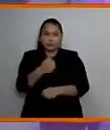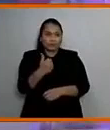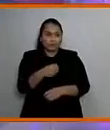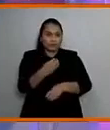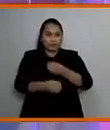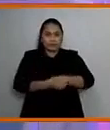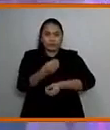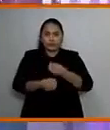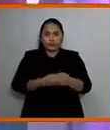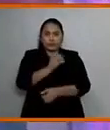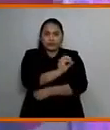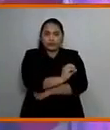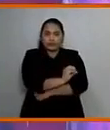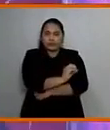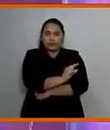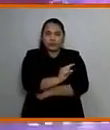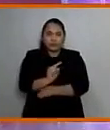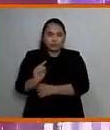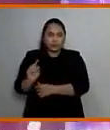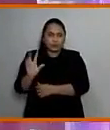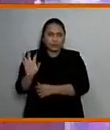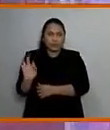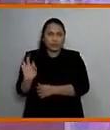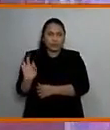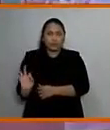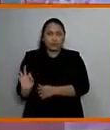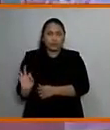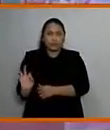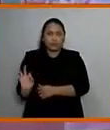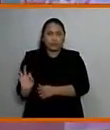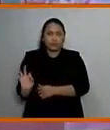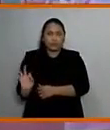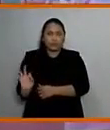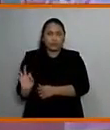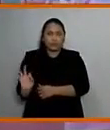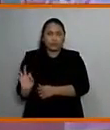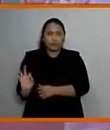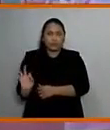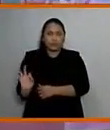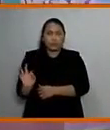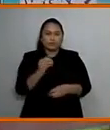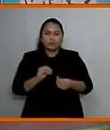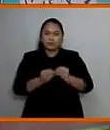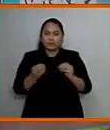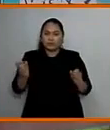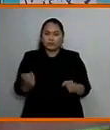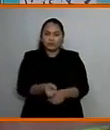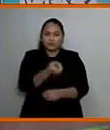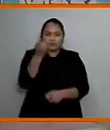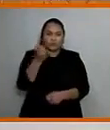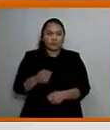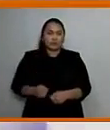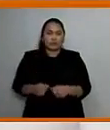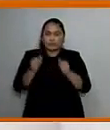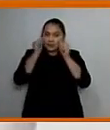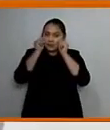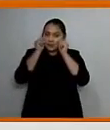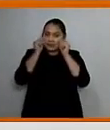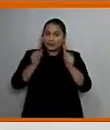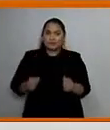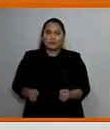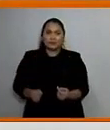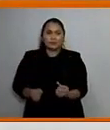listas con 10 esferas en el orden del 0 al 9 muchísima suerte vamos a conocer el primer dígito seleccionado